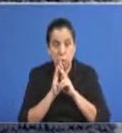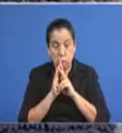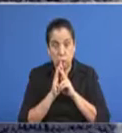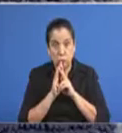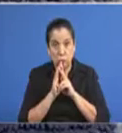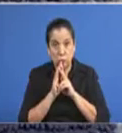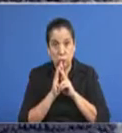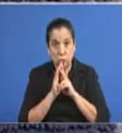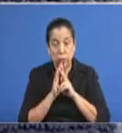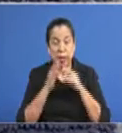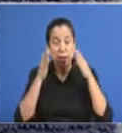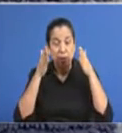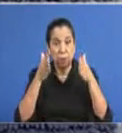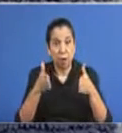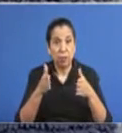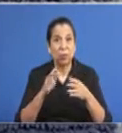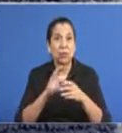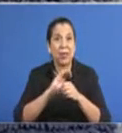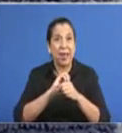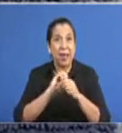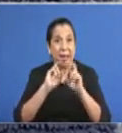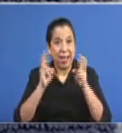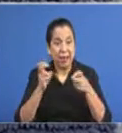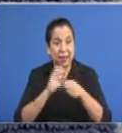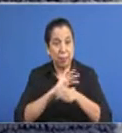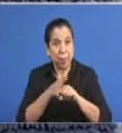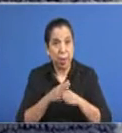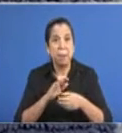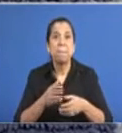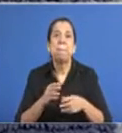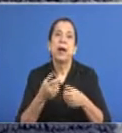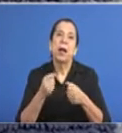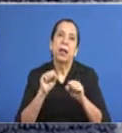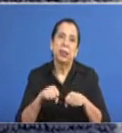a todo este tema y para poder ser solidarios,